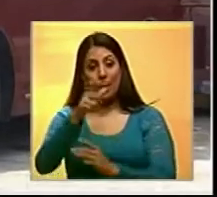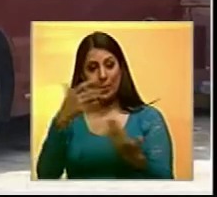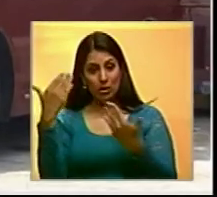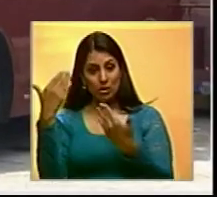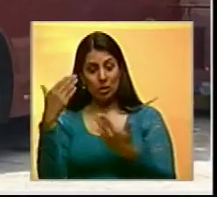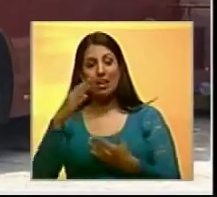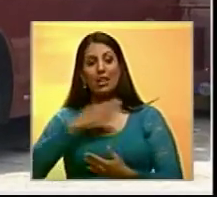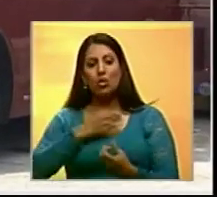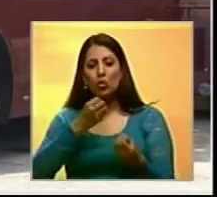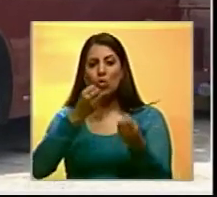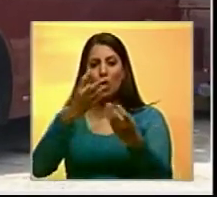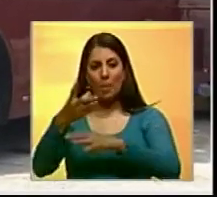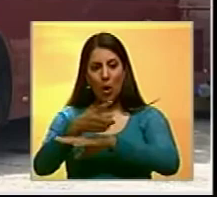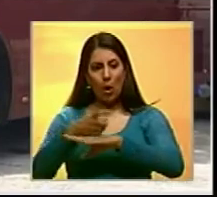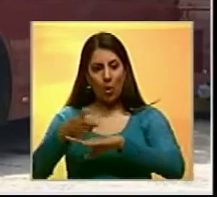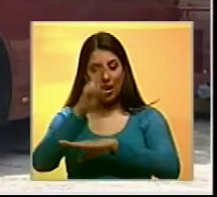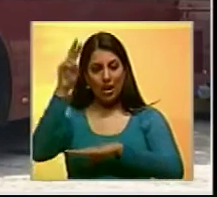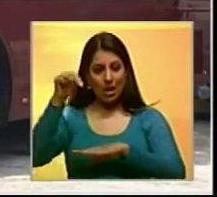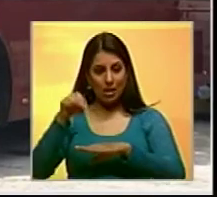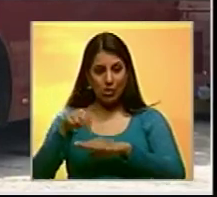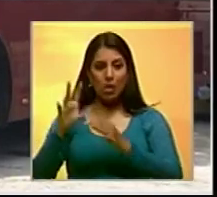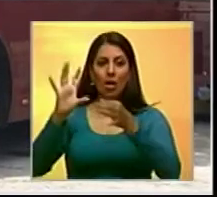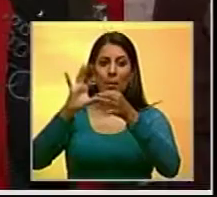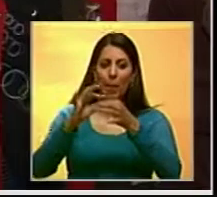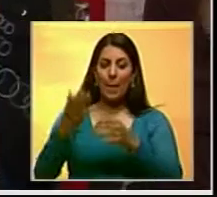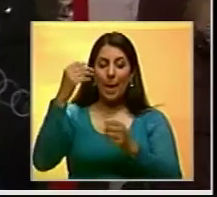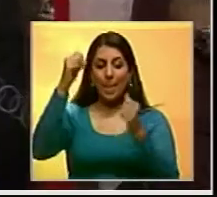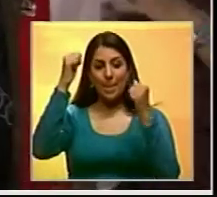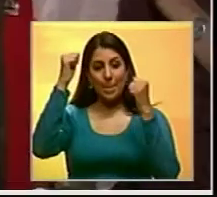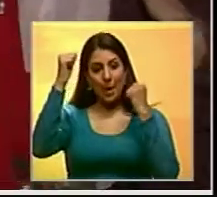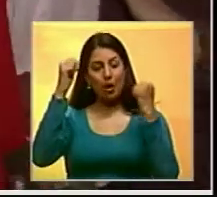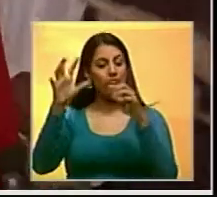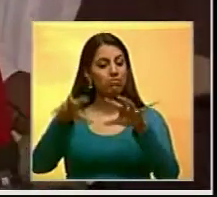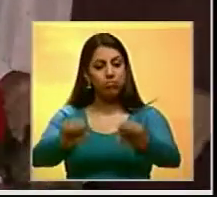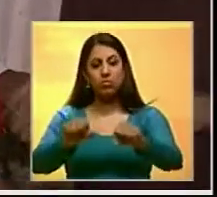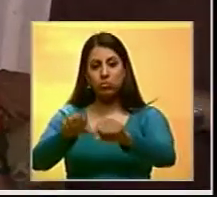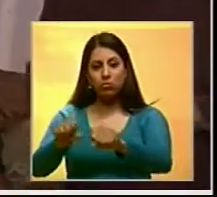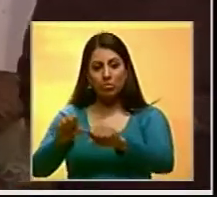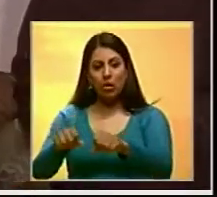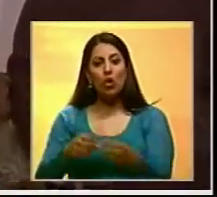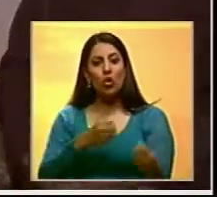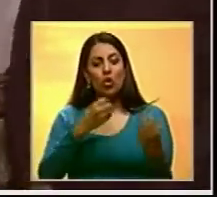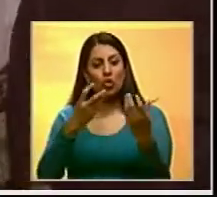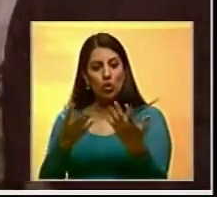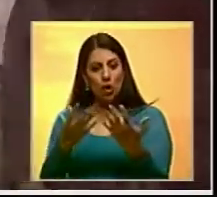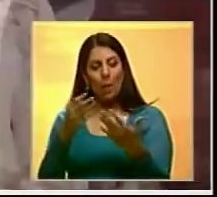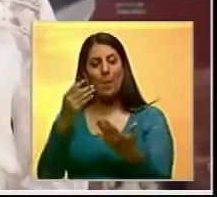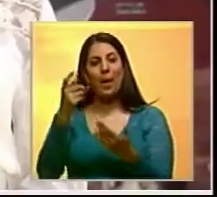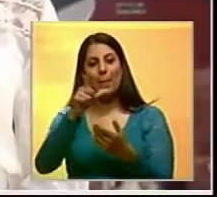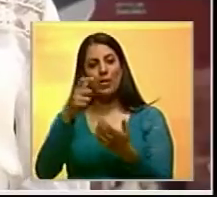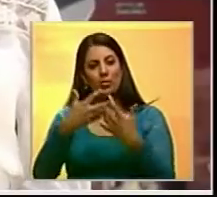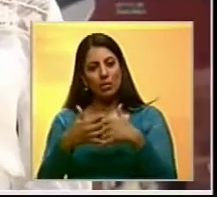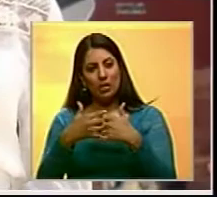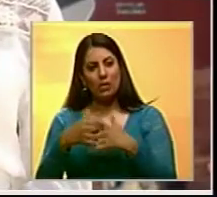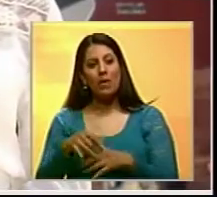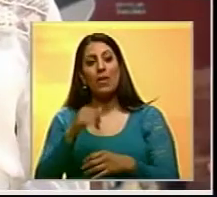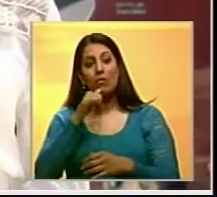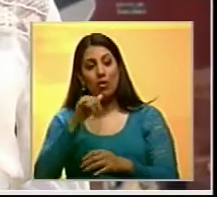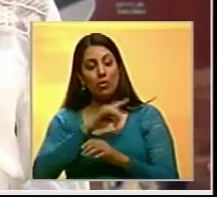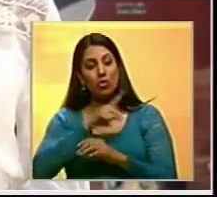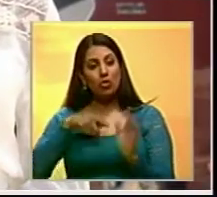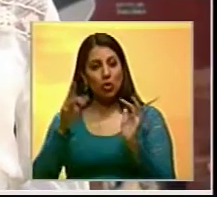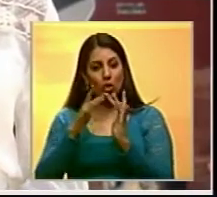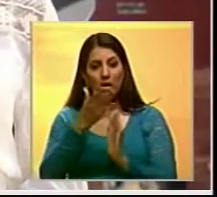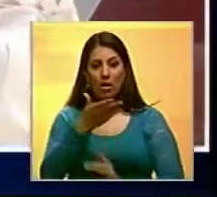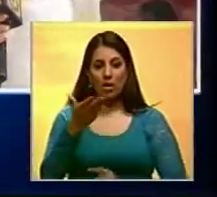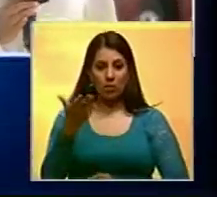Chutón entregadas por el gobierno nacional que se unan al paro deben ser tomadas y entregadas a Fontur. Con esta información retornamos